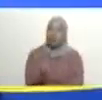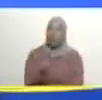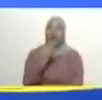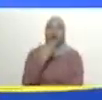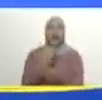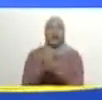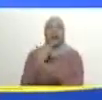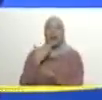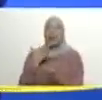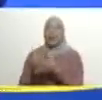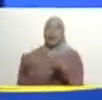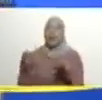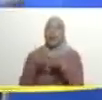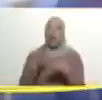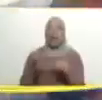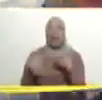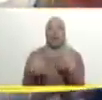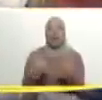gracias a la delegación.